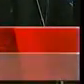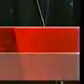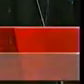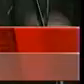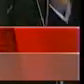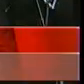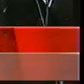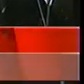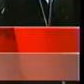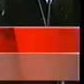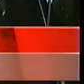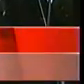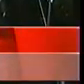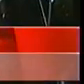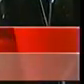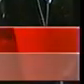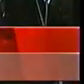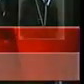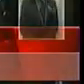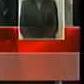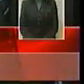conjuntamente con el señor congresista Carlos Tubino,